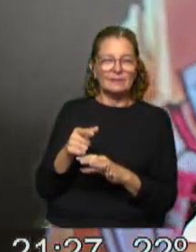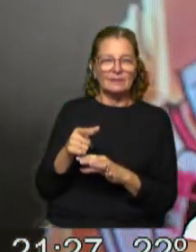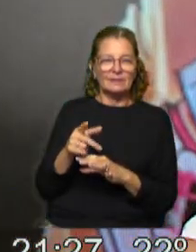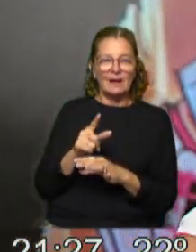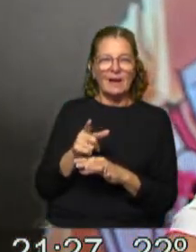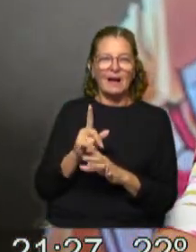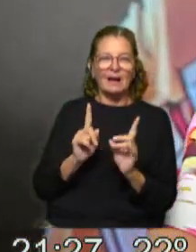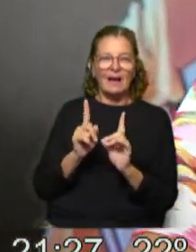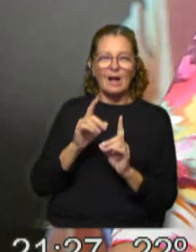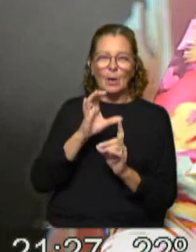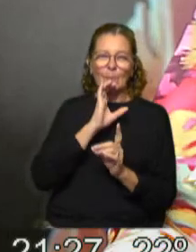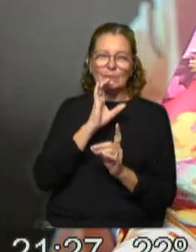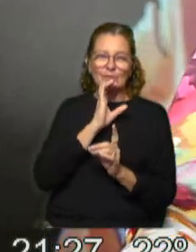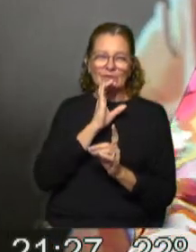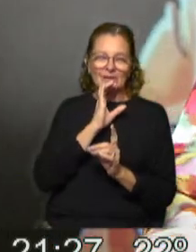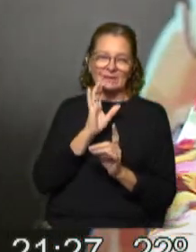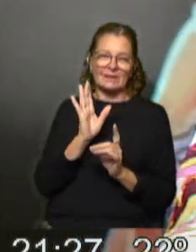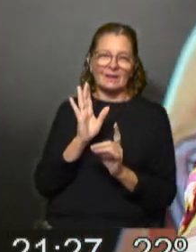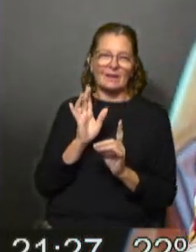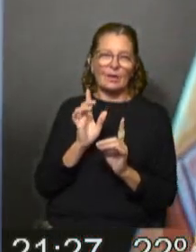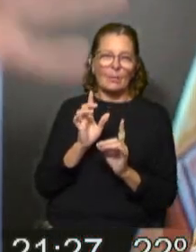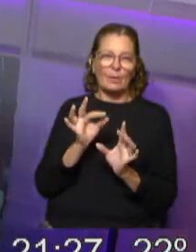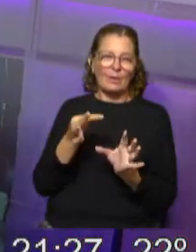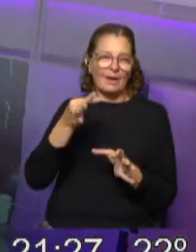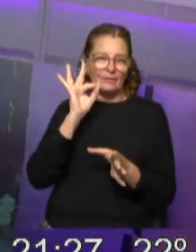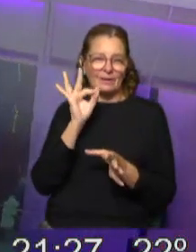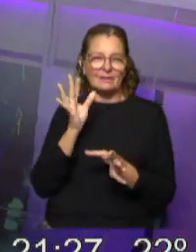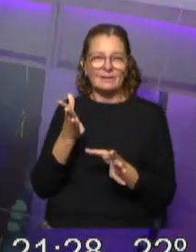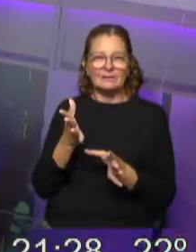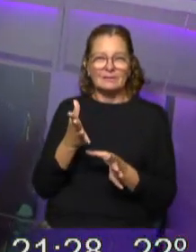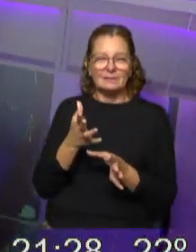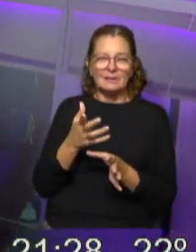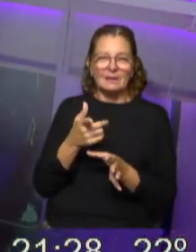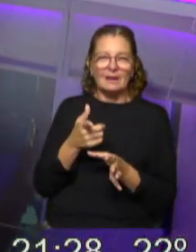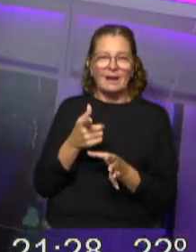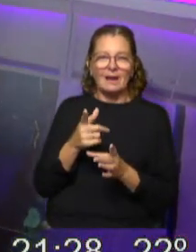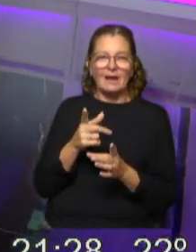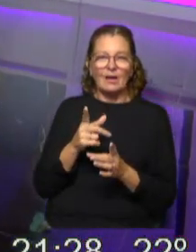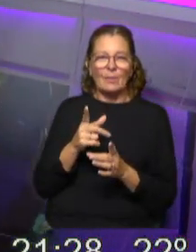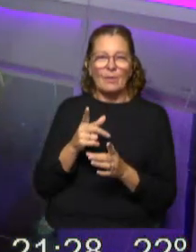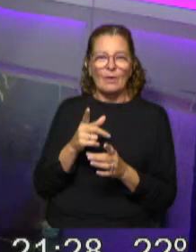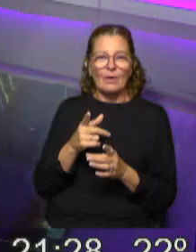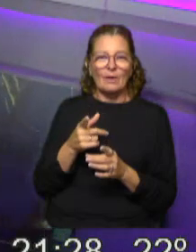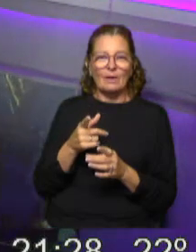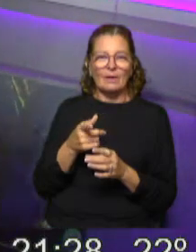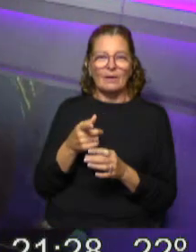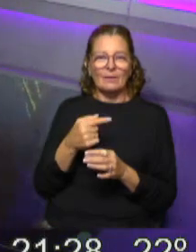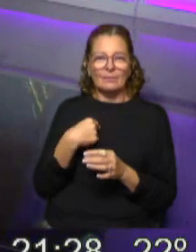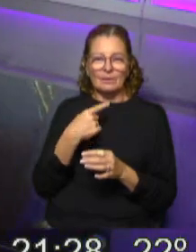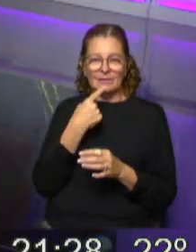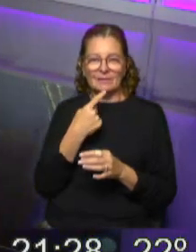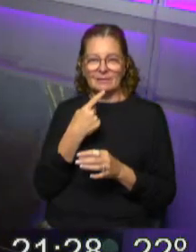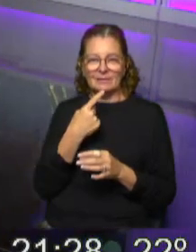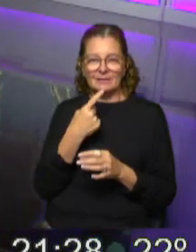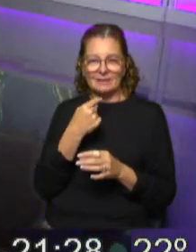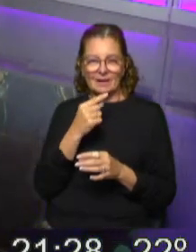chiste. Es que ahora, era un chiste. Era un chiste, ¿no? Te pusiste un cafecito, Cordón Sojo, no sé ahora qué. Ahora como que las inmobiliarias te hablan de Cordón Sojo, el señor,